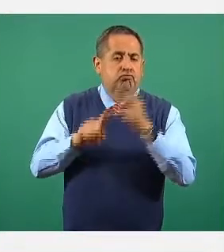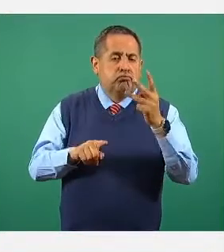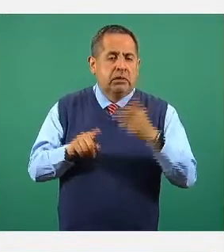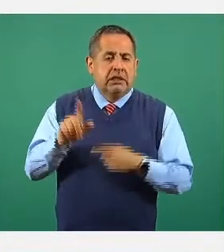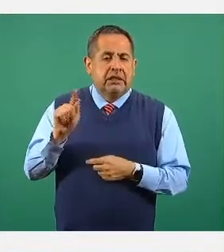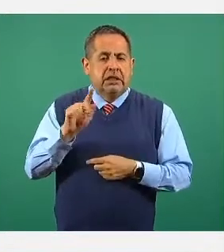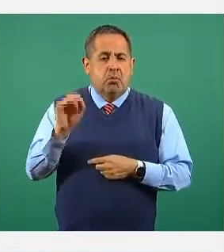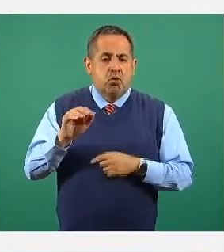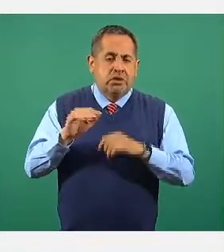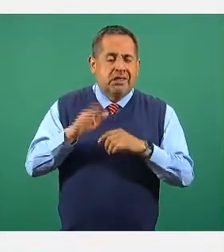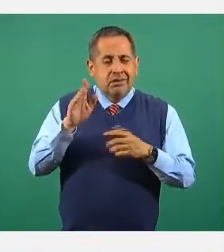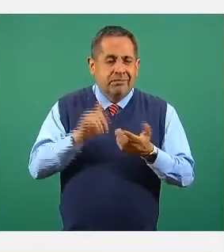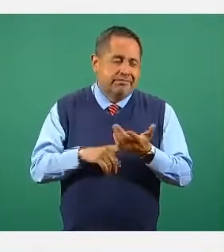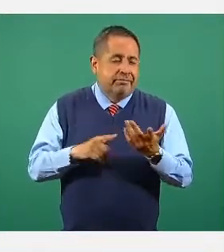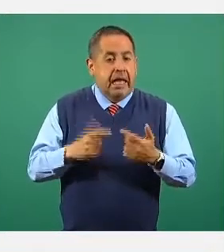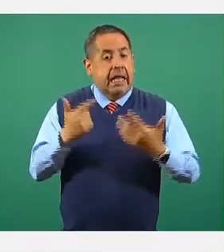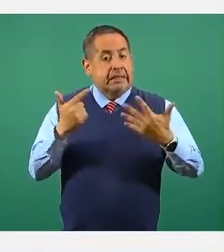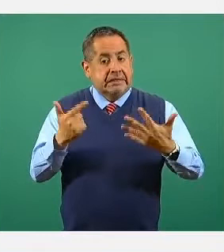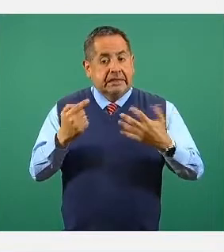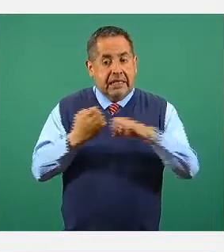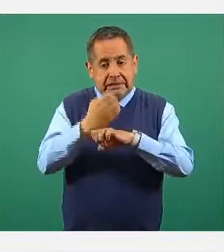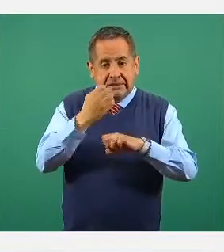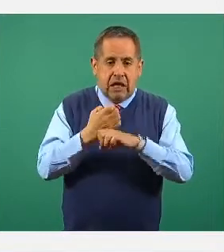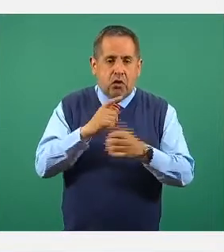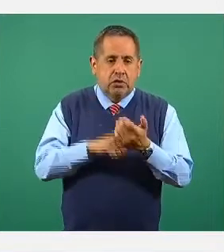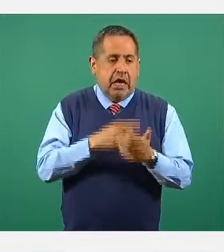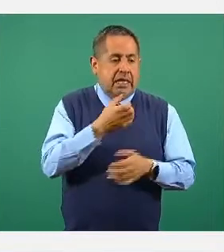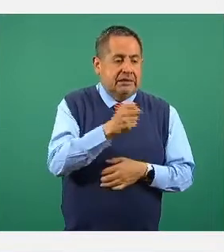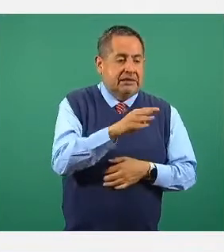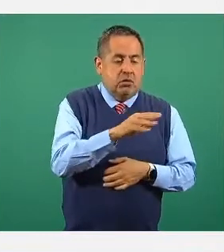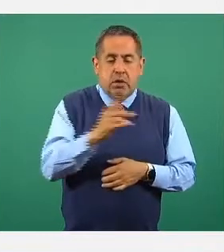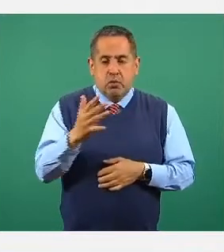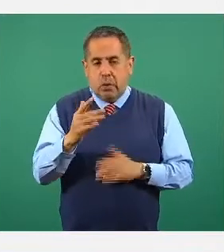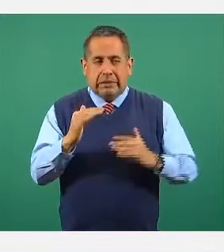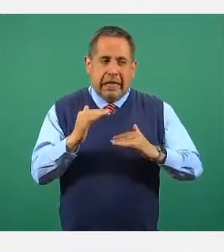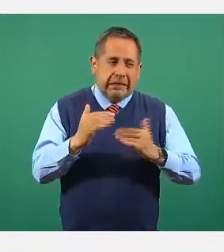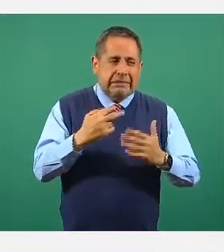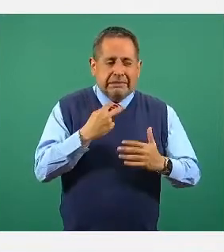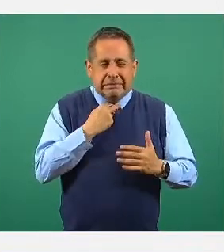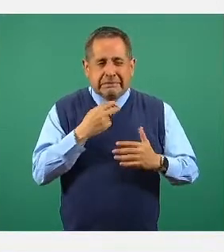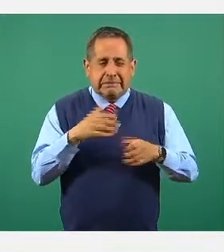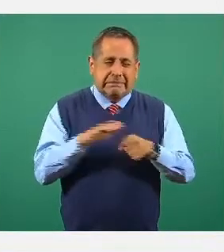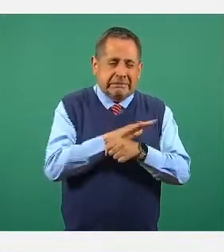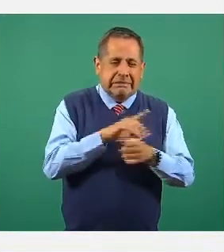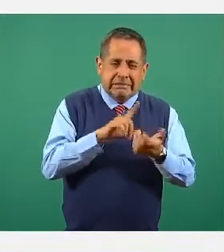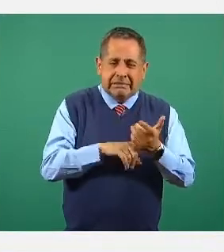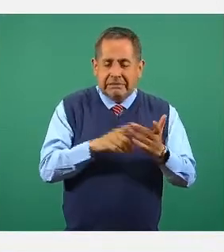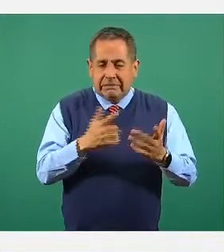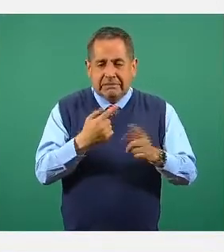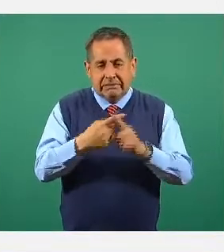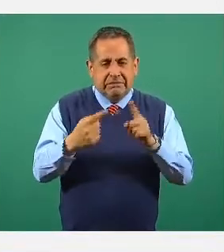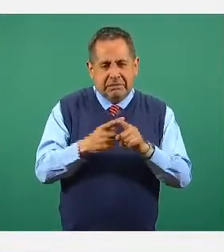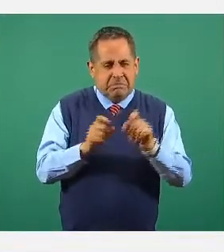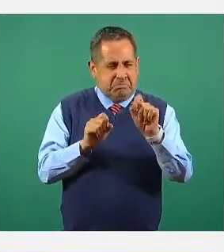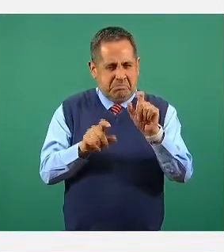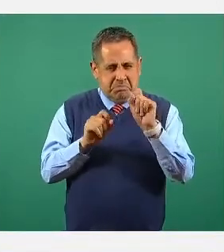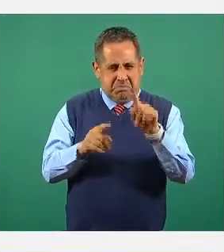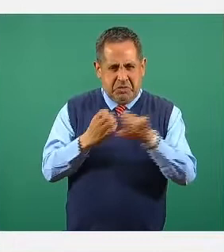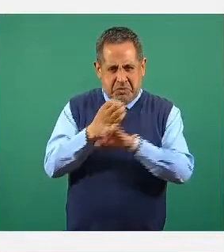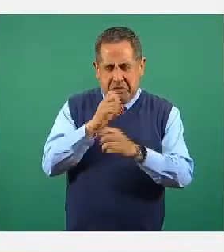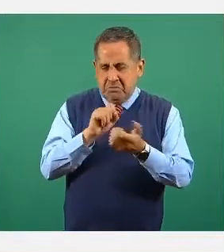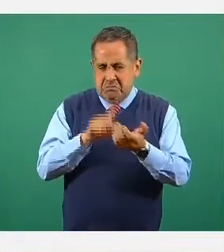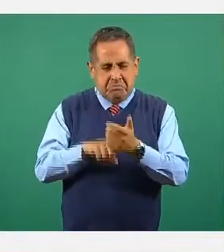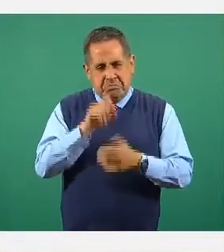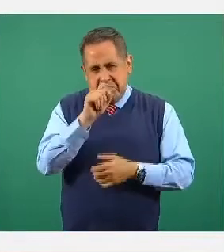de 70, 7 entidades en el rango entre 69 y 50, esto se ha mantenido, no ha variado y son prácticamente también las mismas